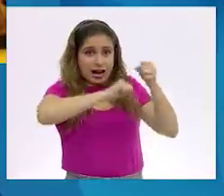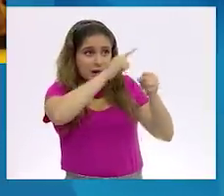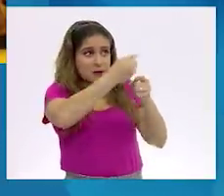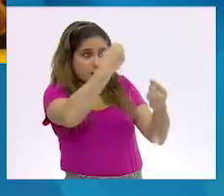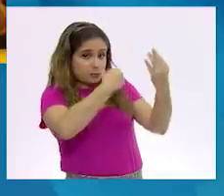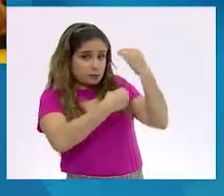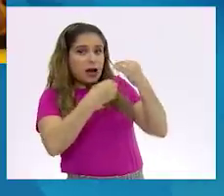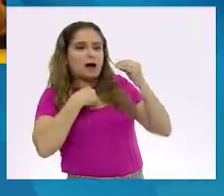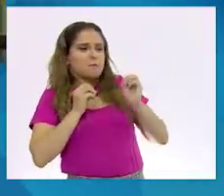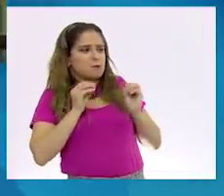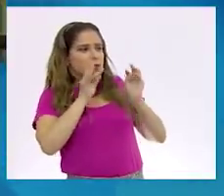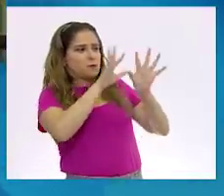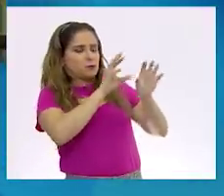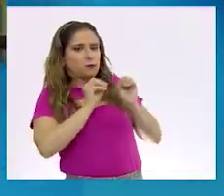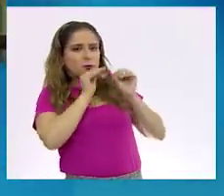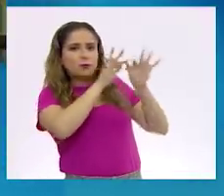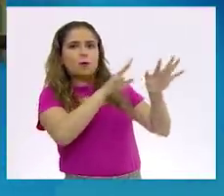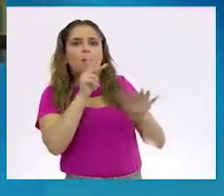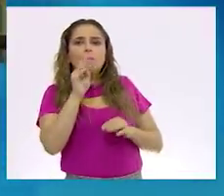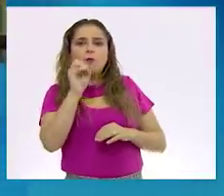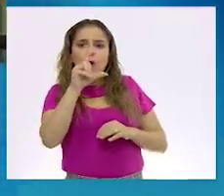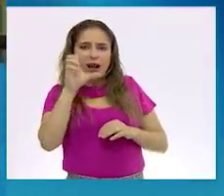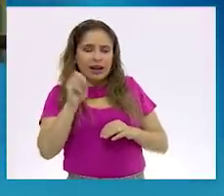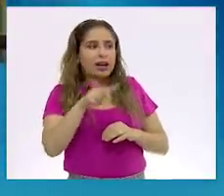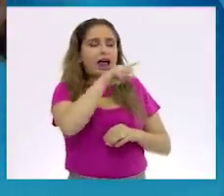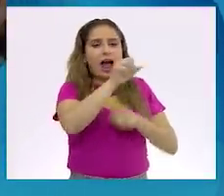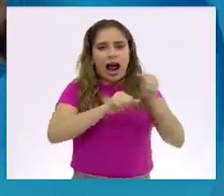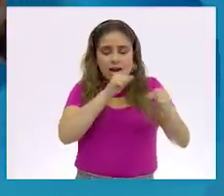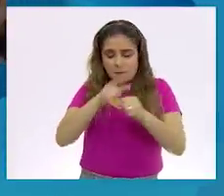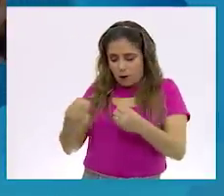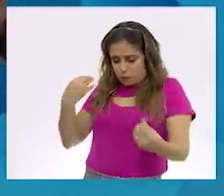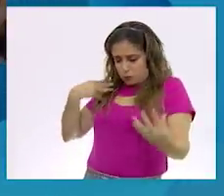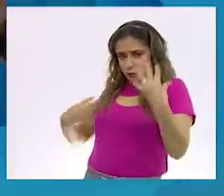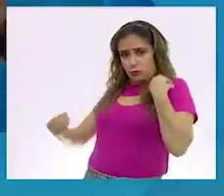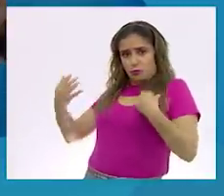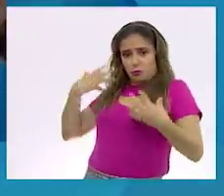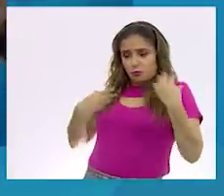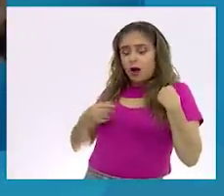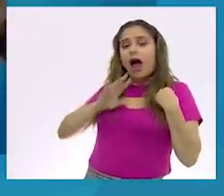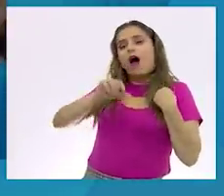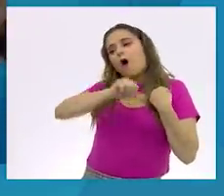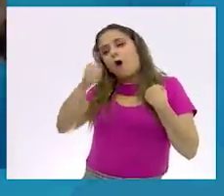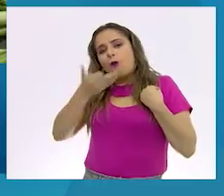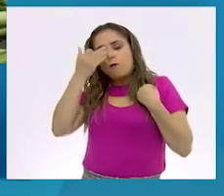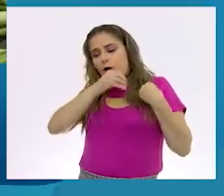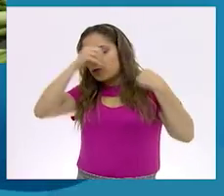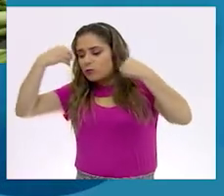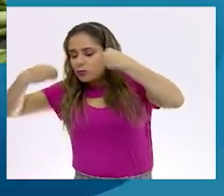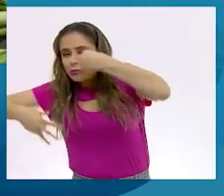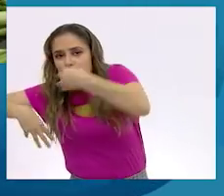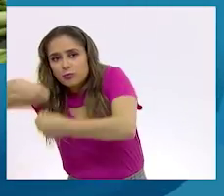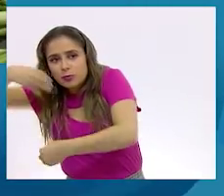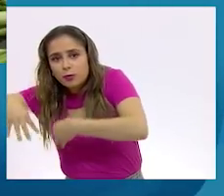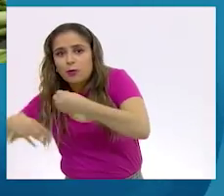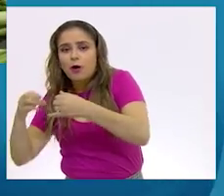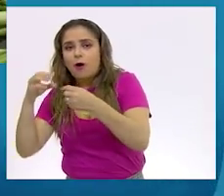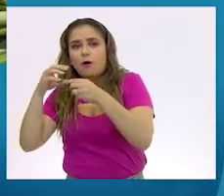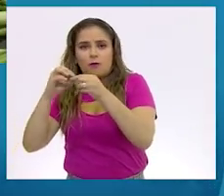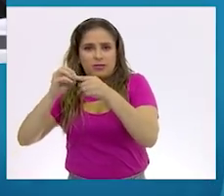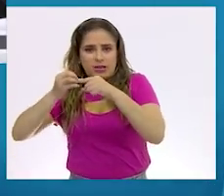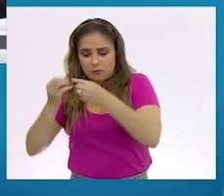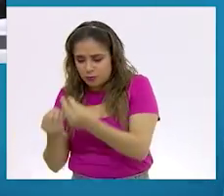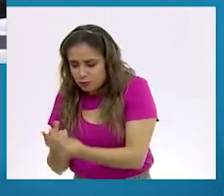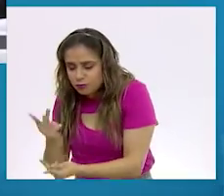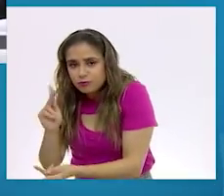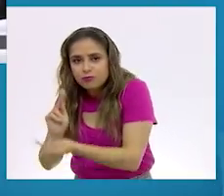polinizadas y reproducirse. Gracias a este mecanismo, nosotros podemos obtener alimentos como las frutas y las verduras que son